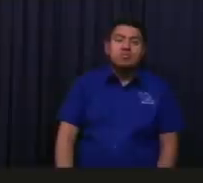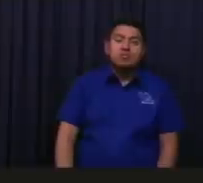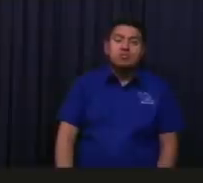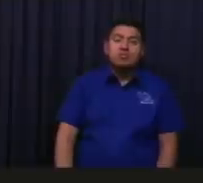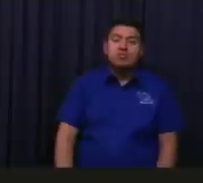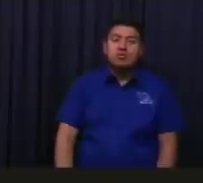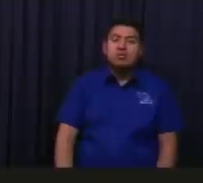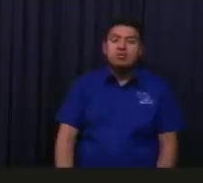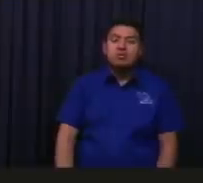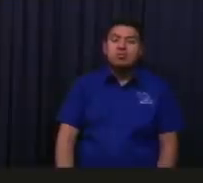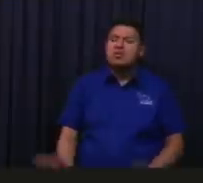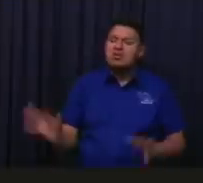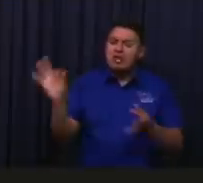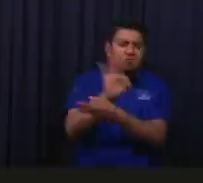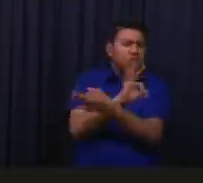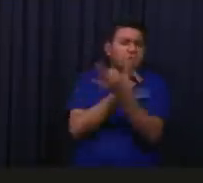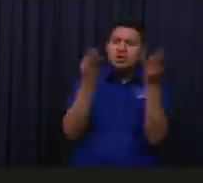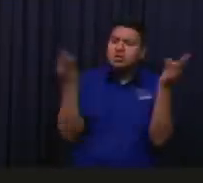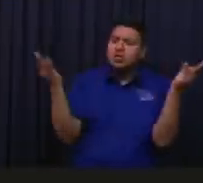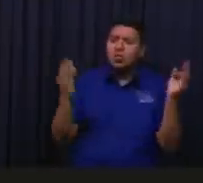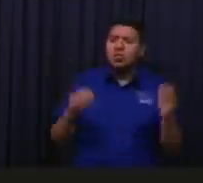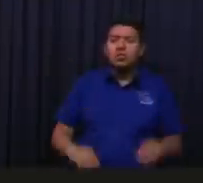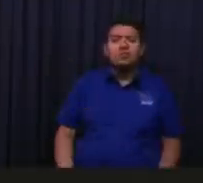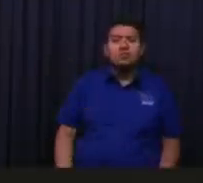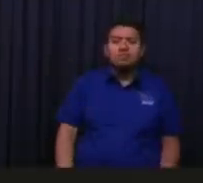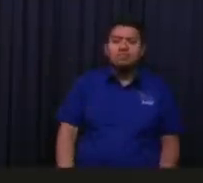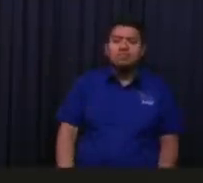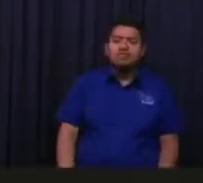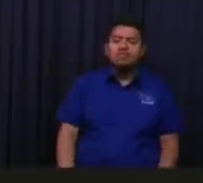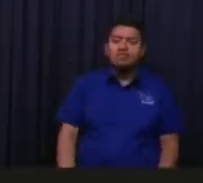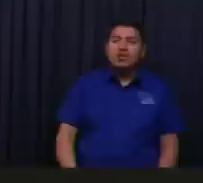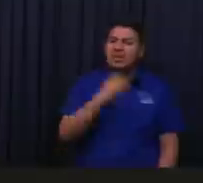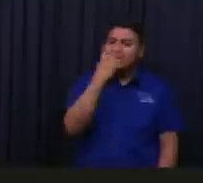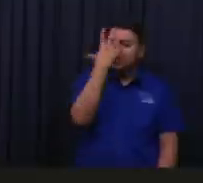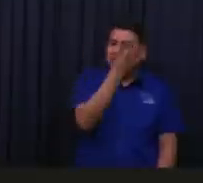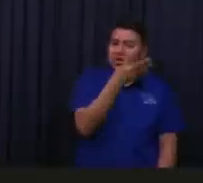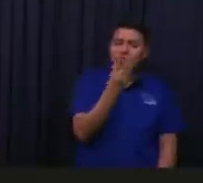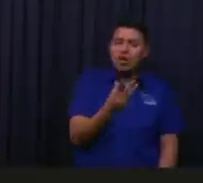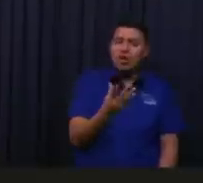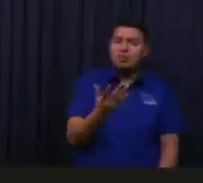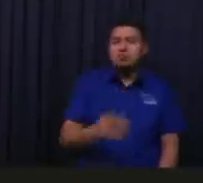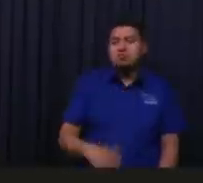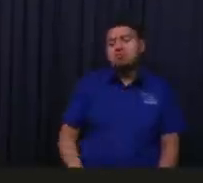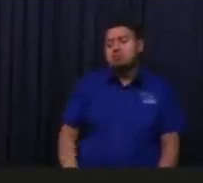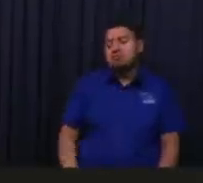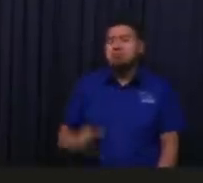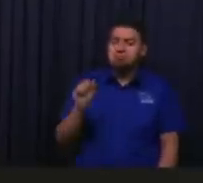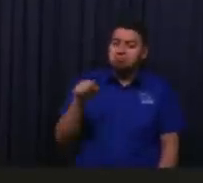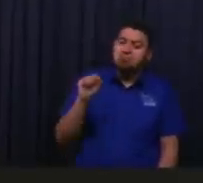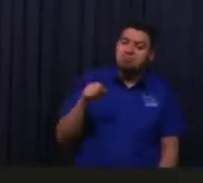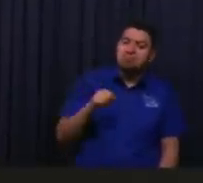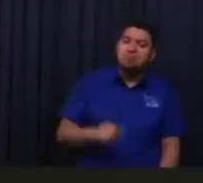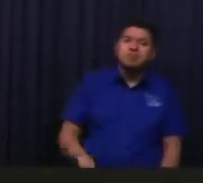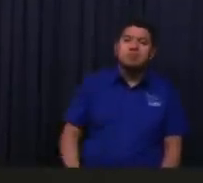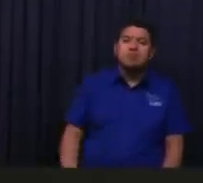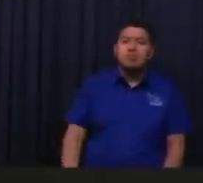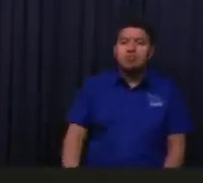Evolución, piensa usted. Nivel espiritual. Bueno, sí, todo eso es.